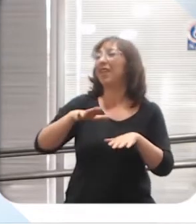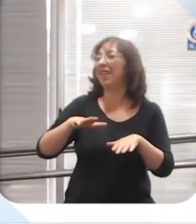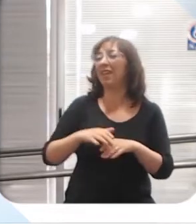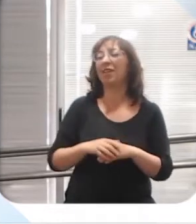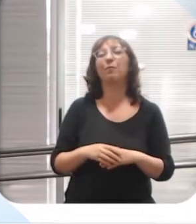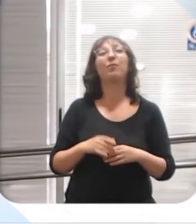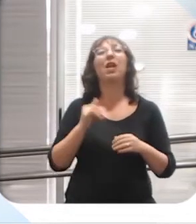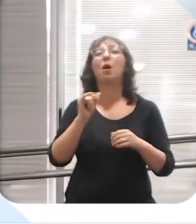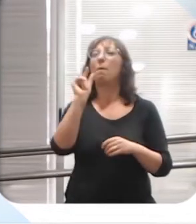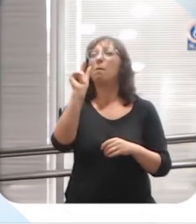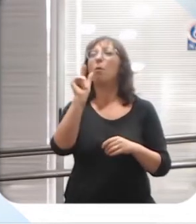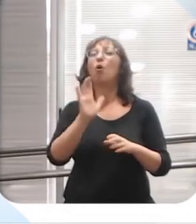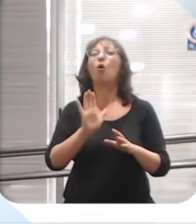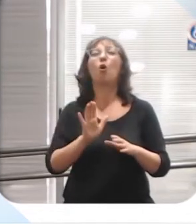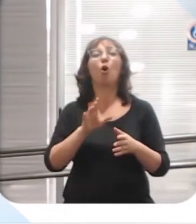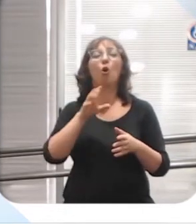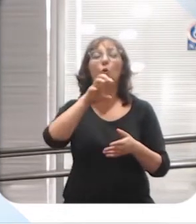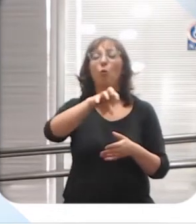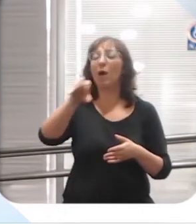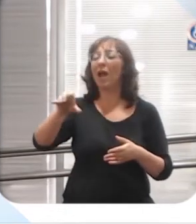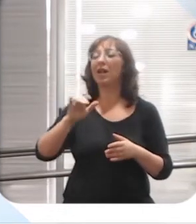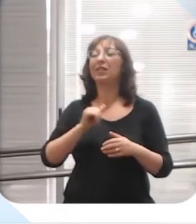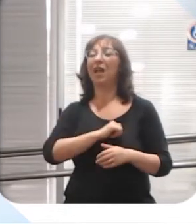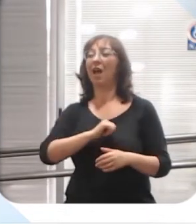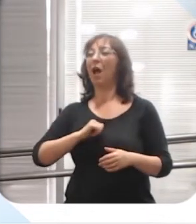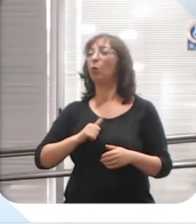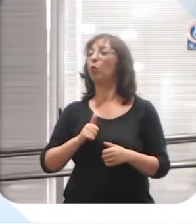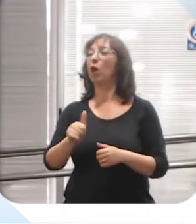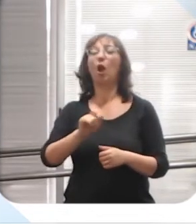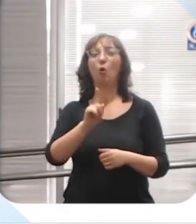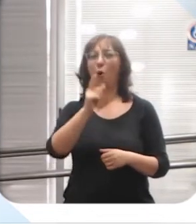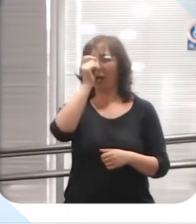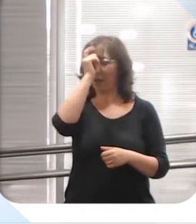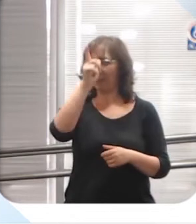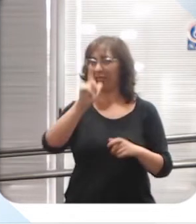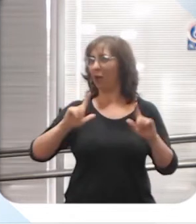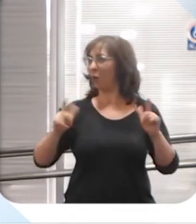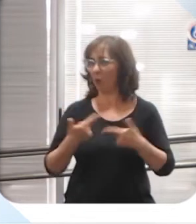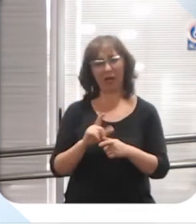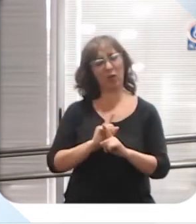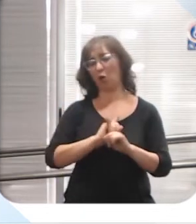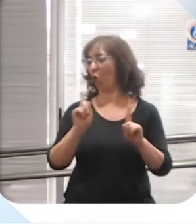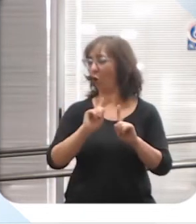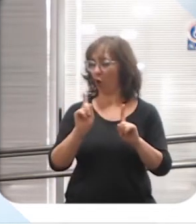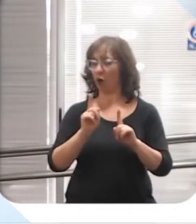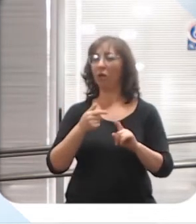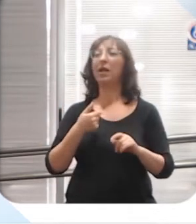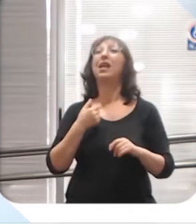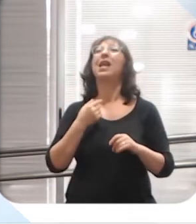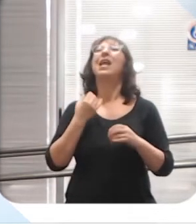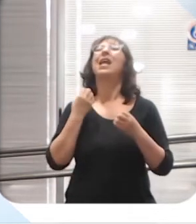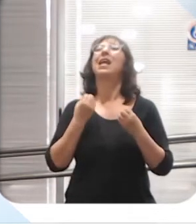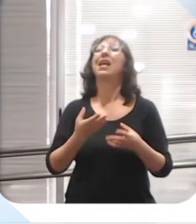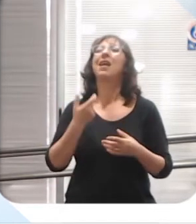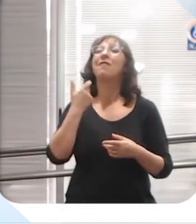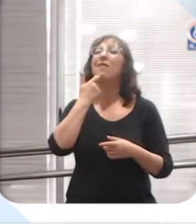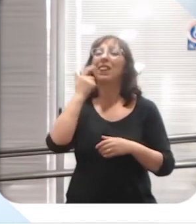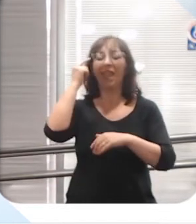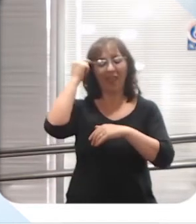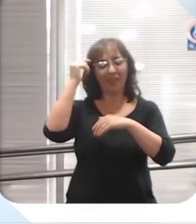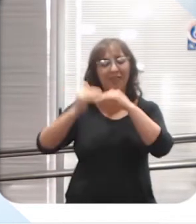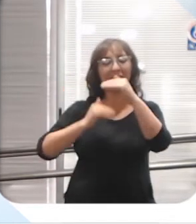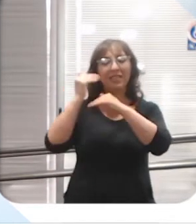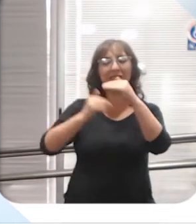tienen pocos espacios de autonomía. No es que no tengan la capacidad, quiero ser clara en esto, es que no tienen el desarrollo